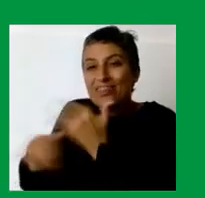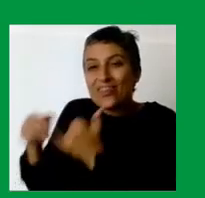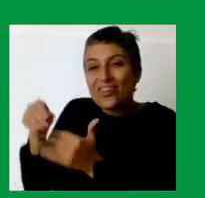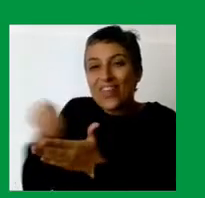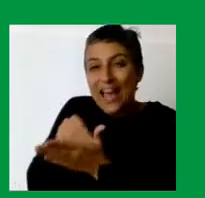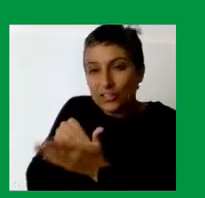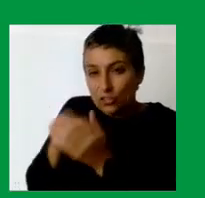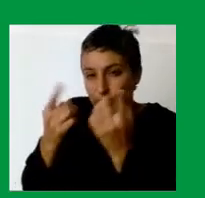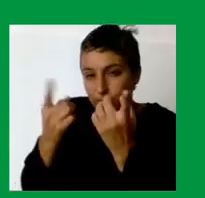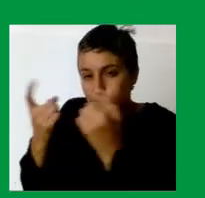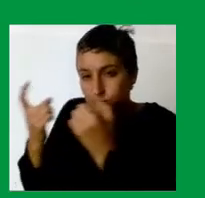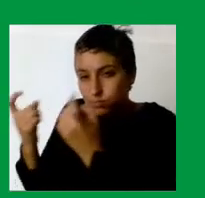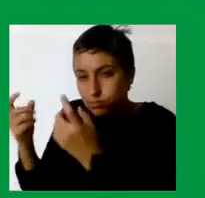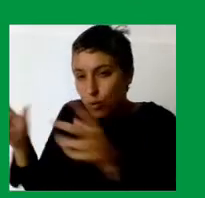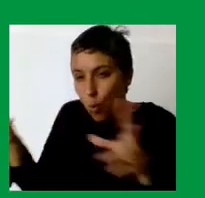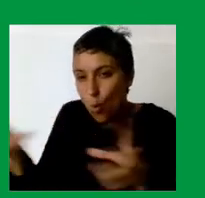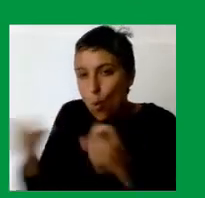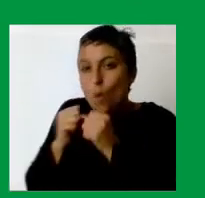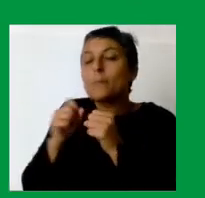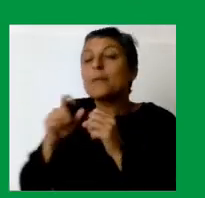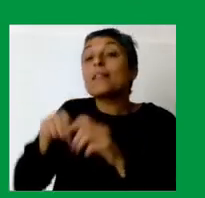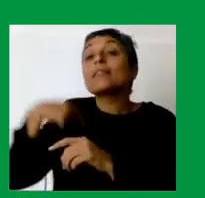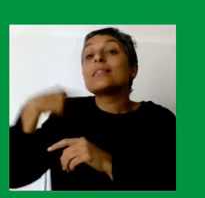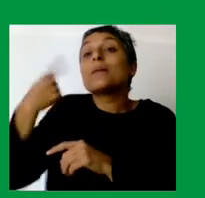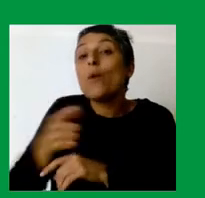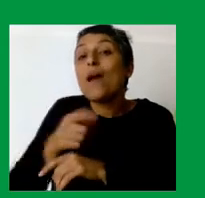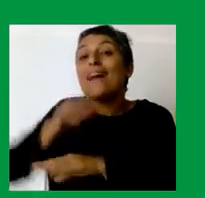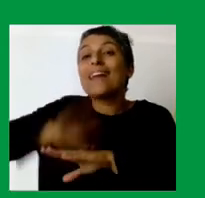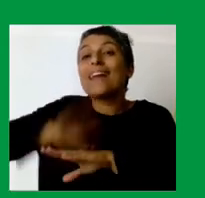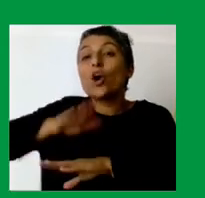después que recomendarnos cosas, porque para ellos